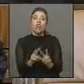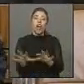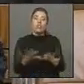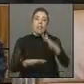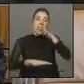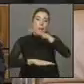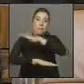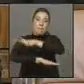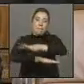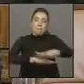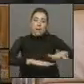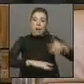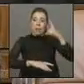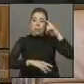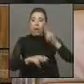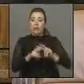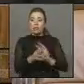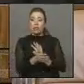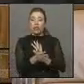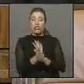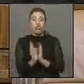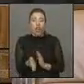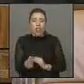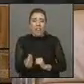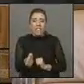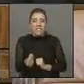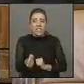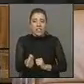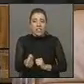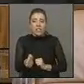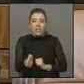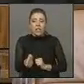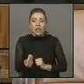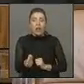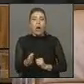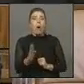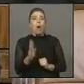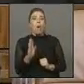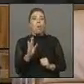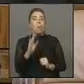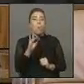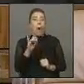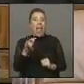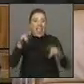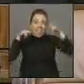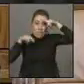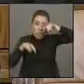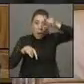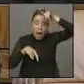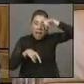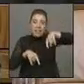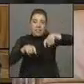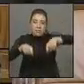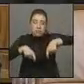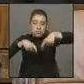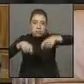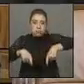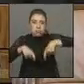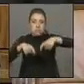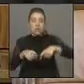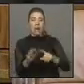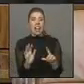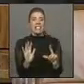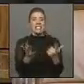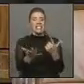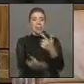mar, resulta que lo estamos haciendo todavía con los güeyes y con el arao. ¿Todavía con la marcorna de caballos en la séptima